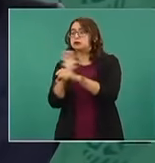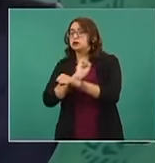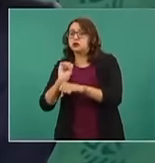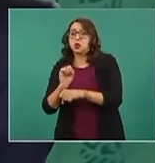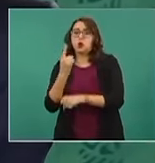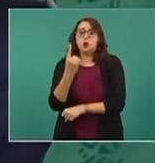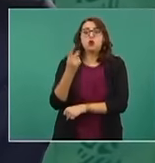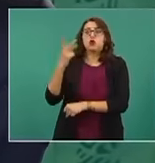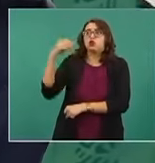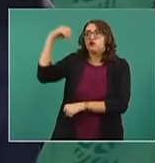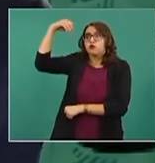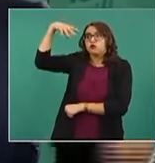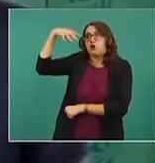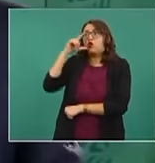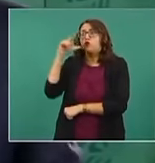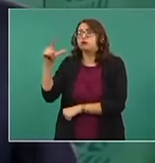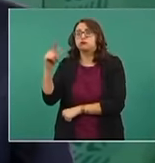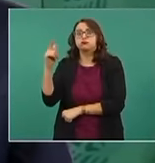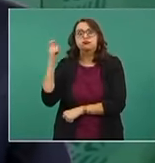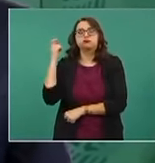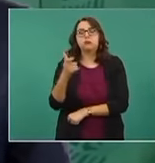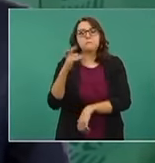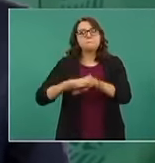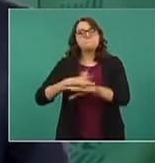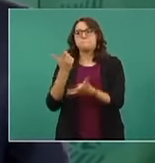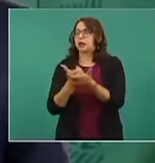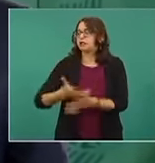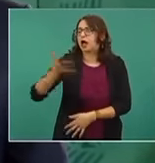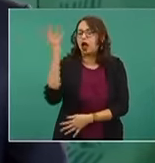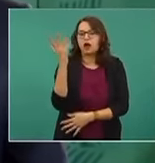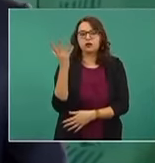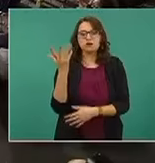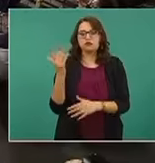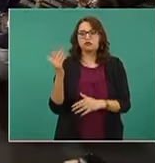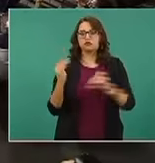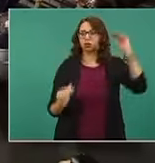los machuchones, que los de arriba.